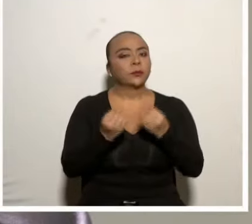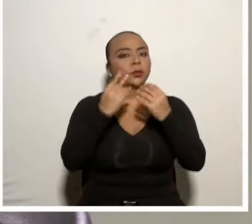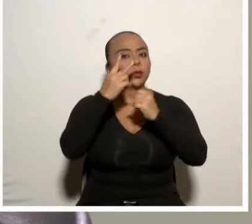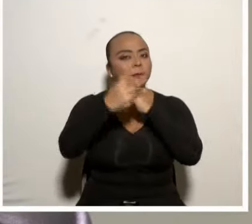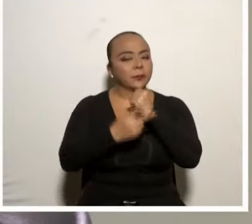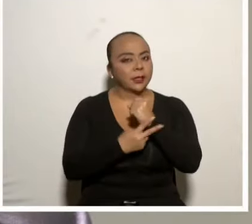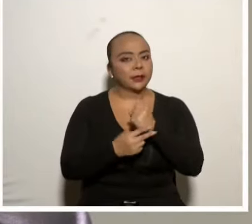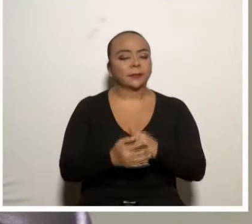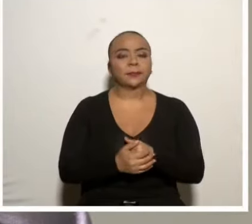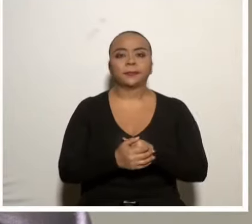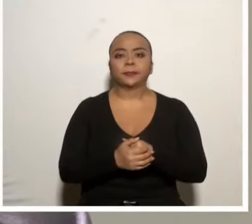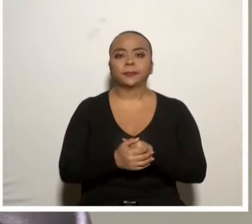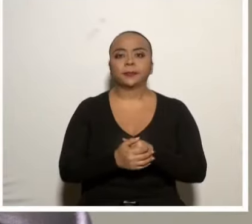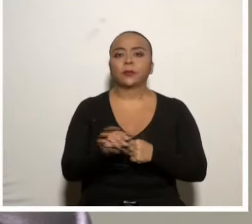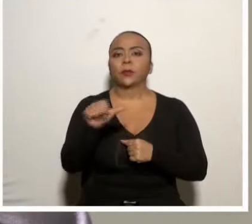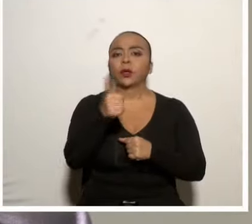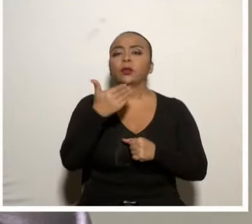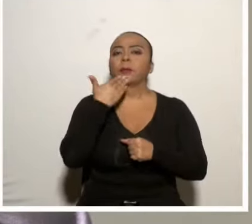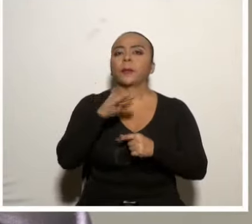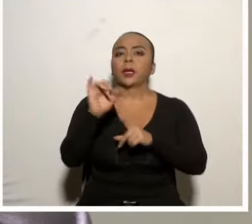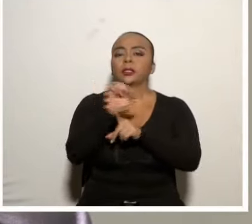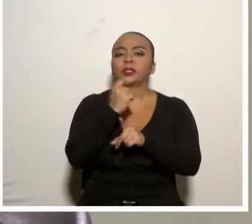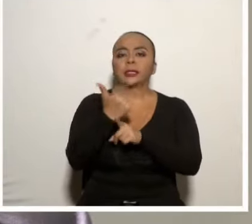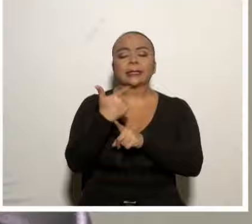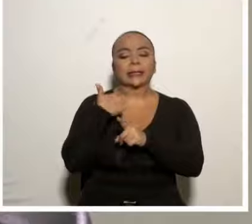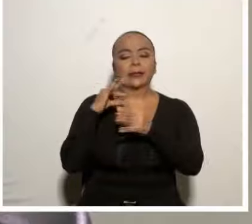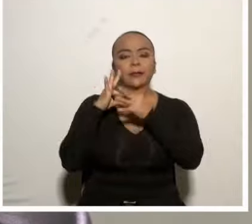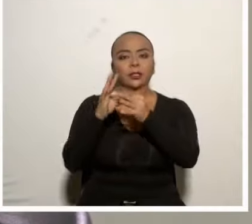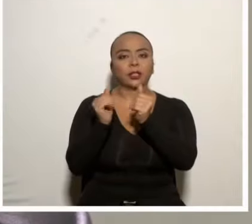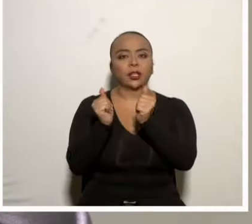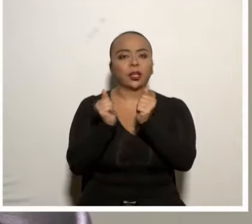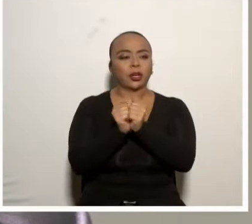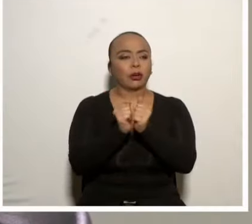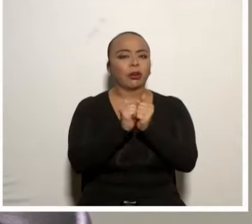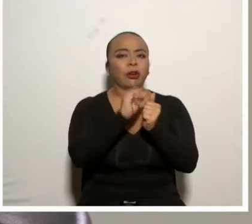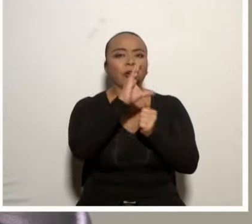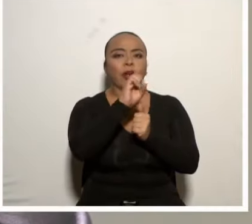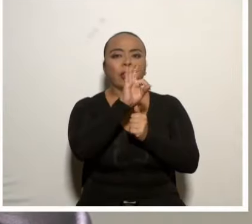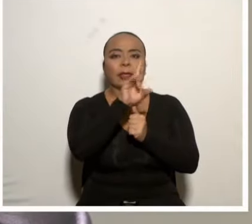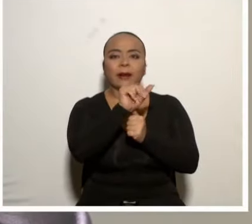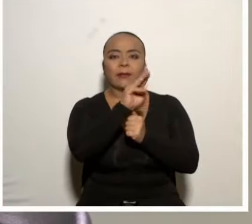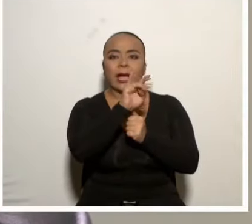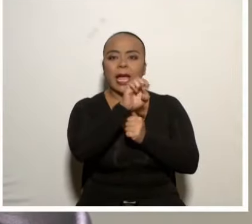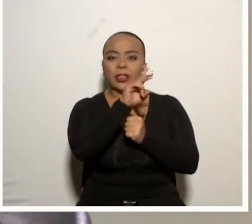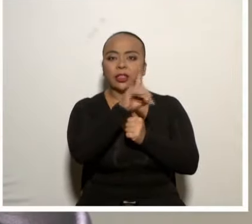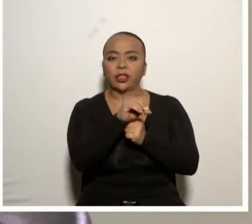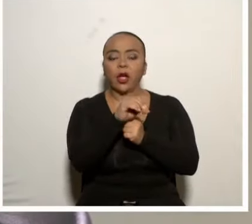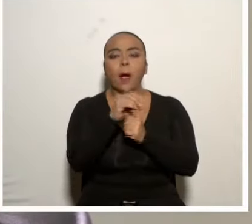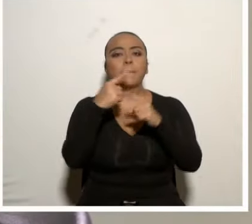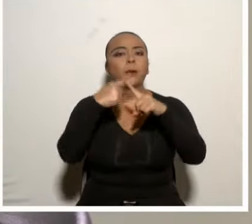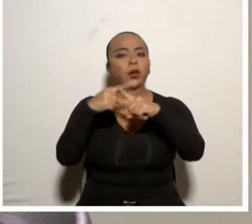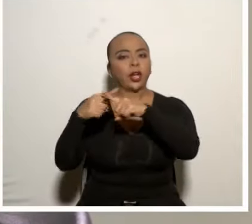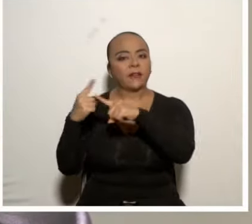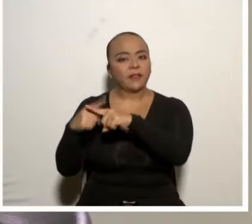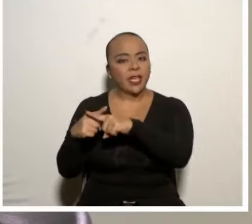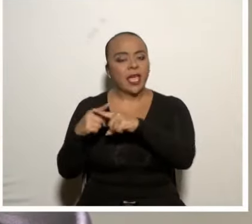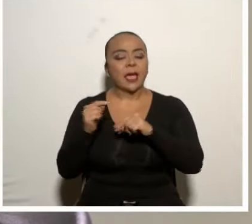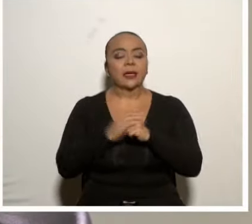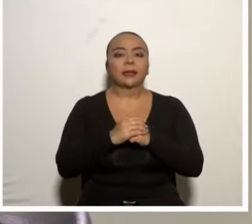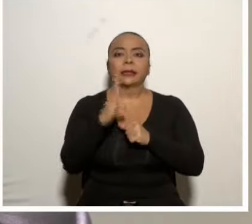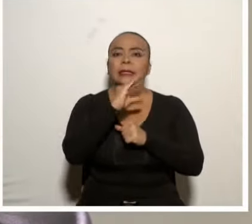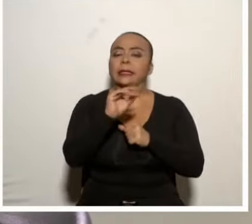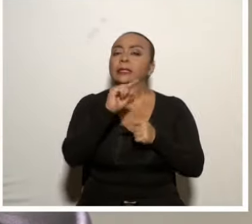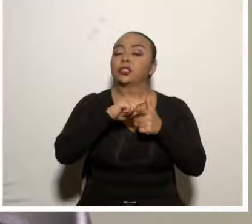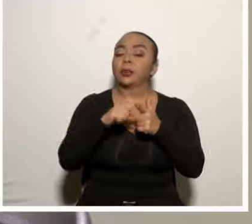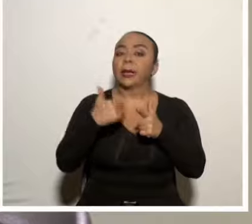veces conlleva otros males sociales que tienen que ver con el contrabando, la pornografía, la trata de personas. Así que van a tener